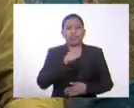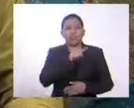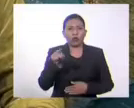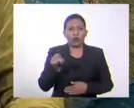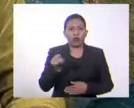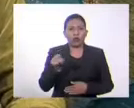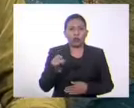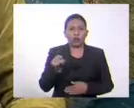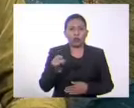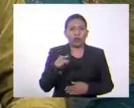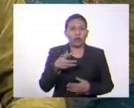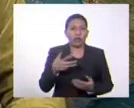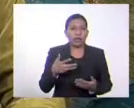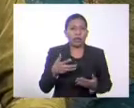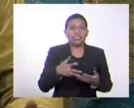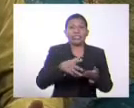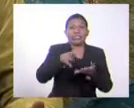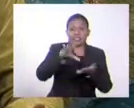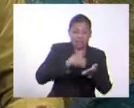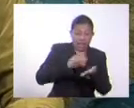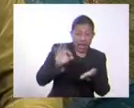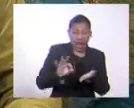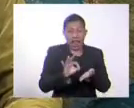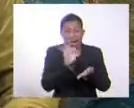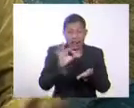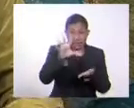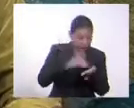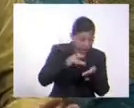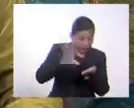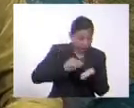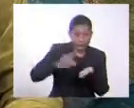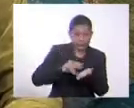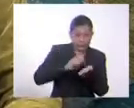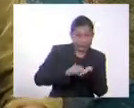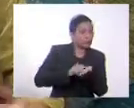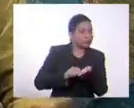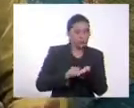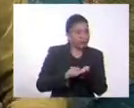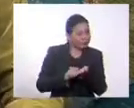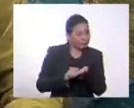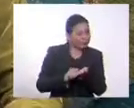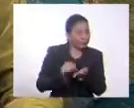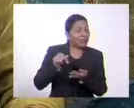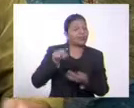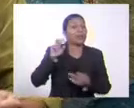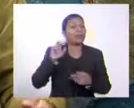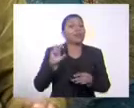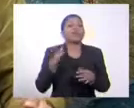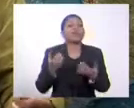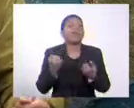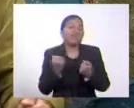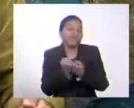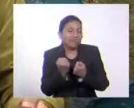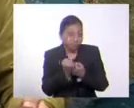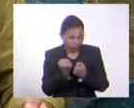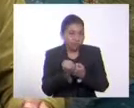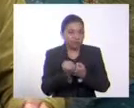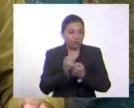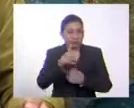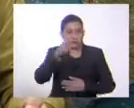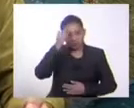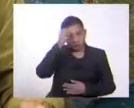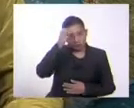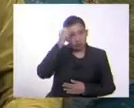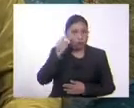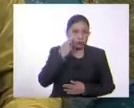hacemos para llegar hasta sus casas y que ustedes puedan disfrutar del programa, escucharlo, entender, pero no necesitan estar tomando apuntes como que